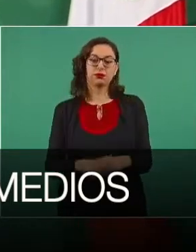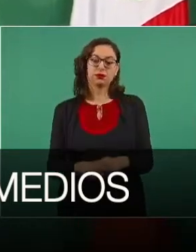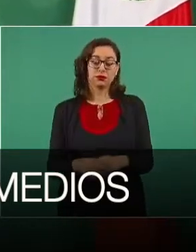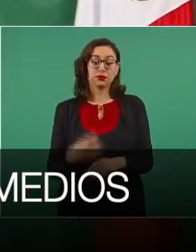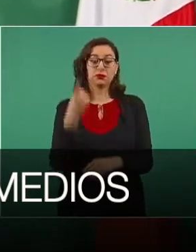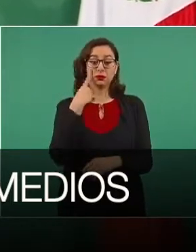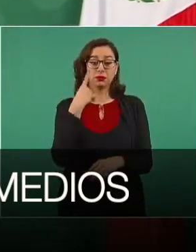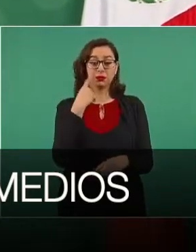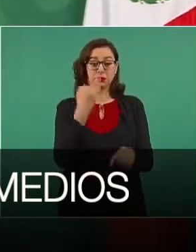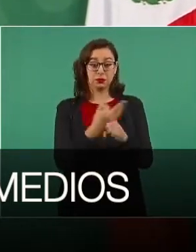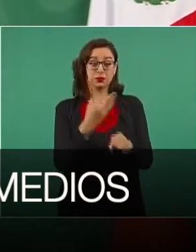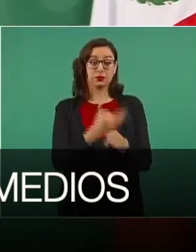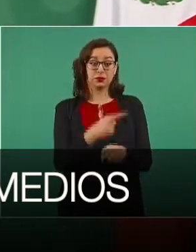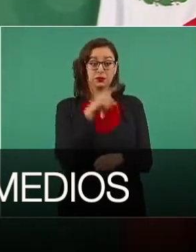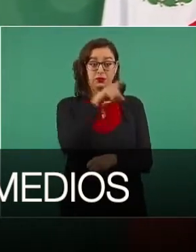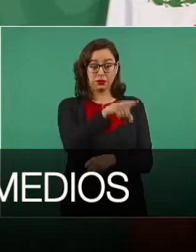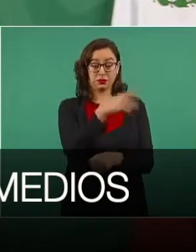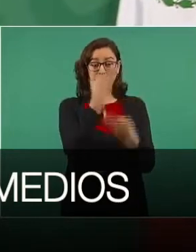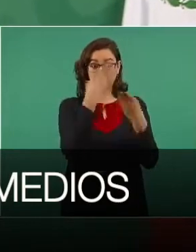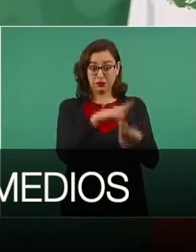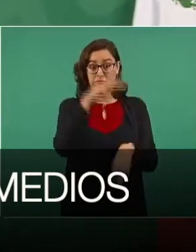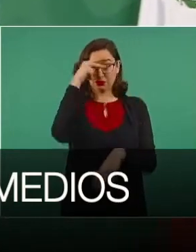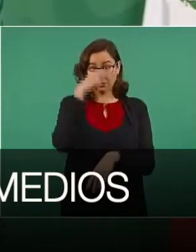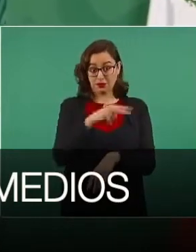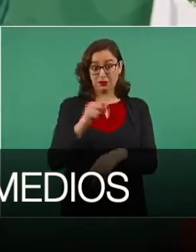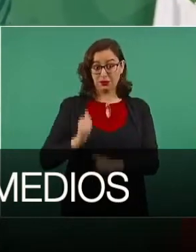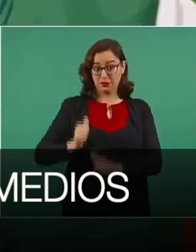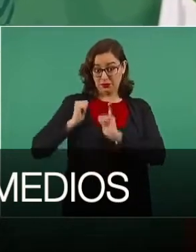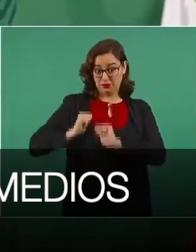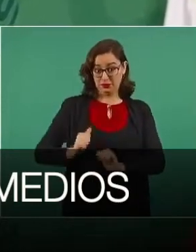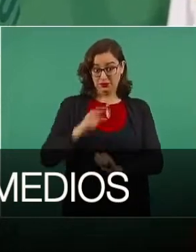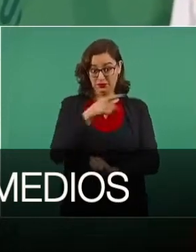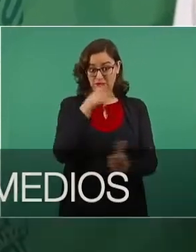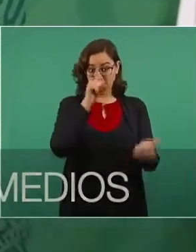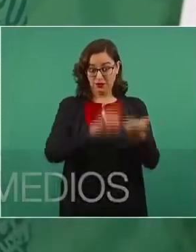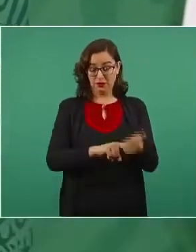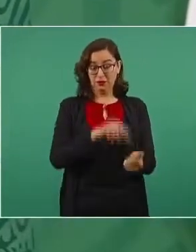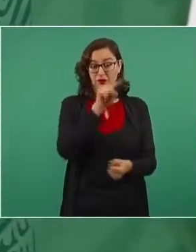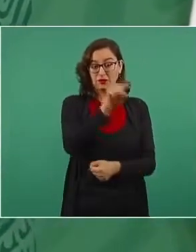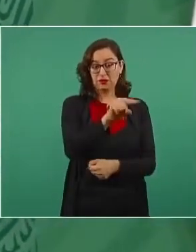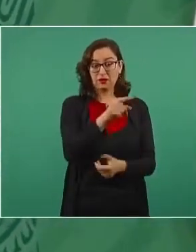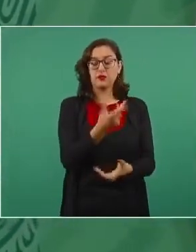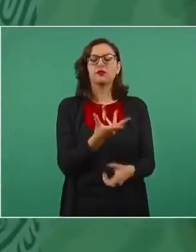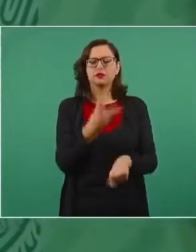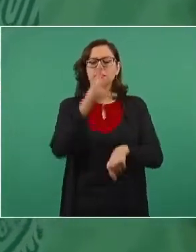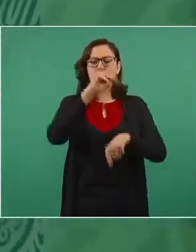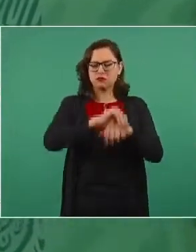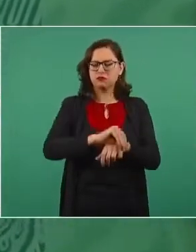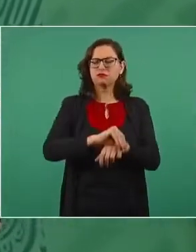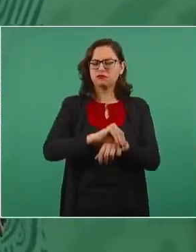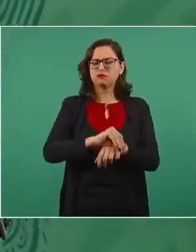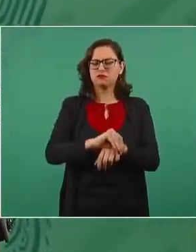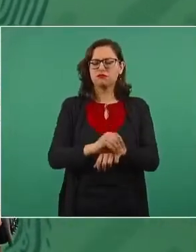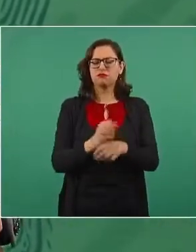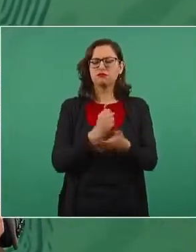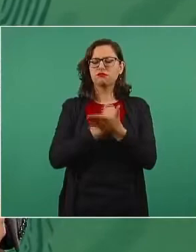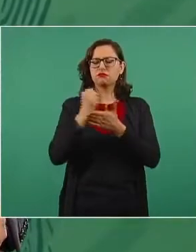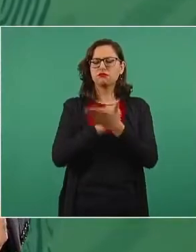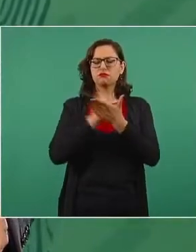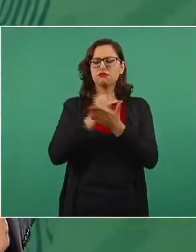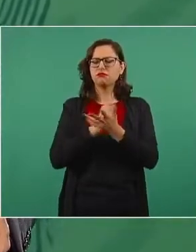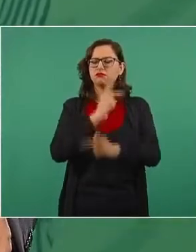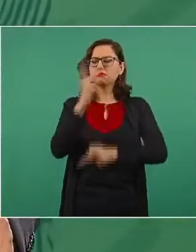el derecho a la vida, dijo el presidente. Cuando hay elecciones, el ambiente social se complica porque